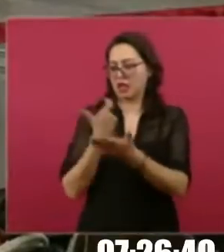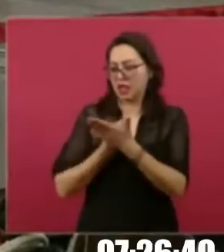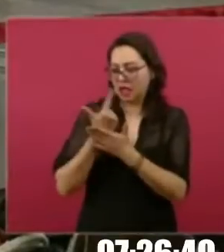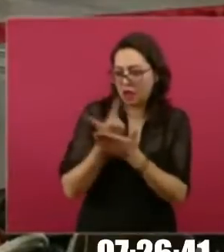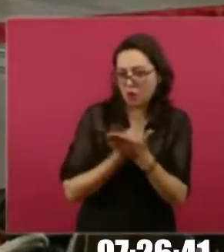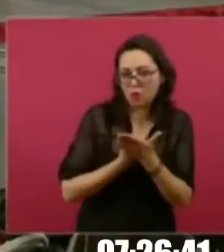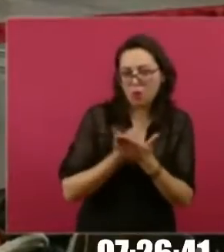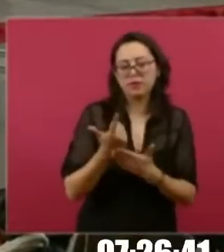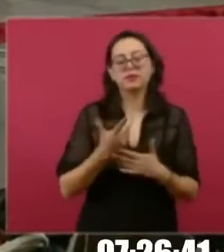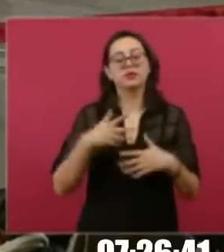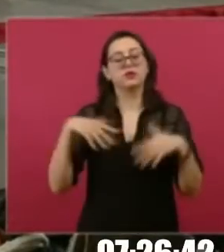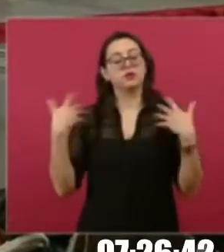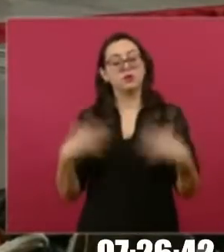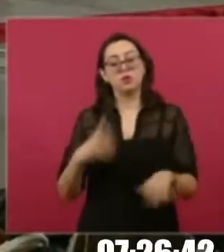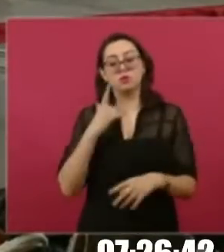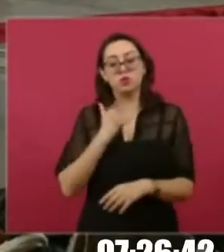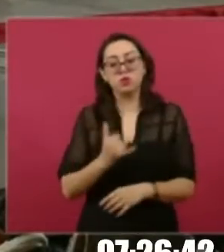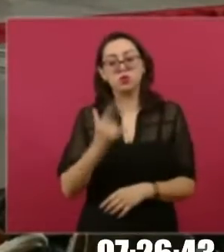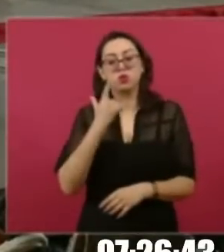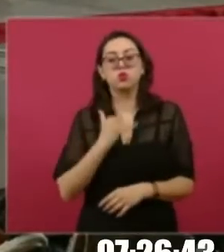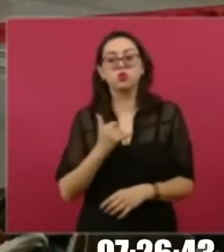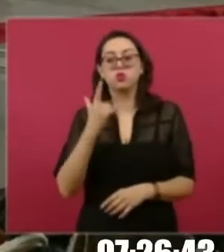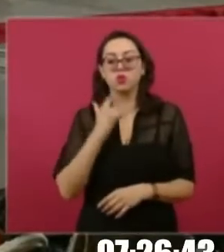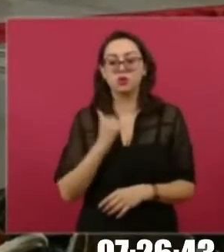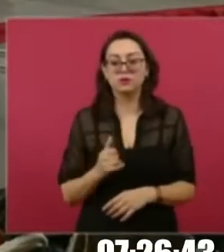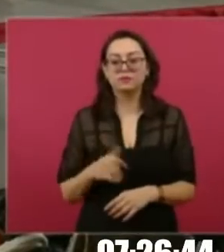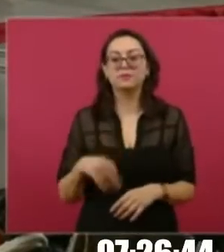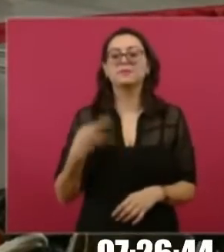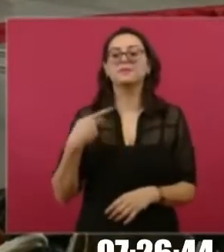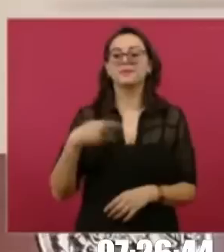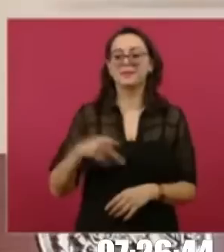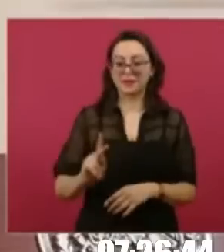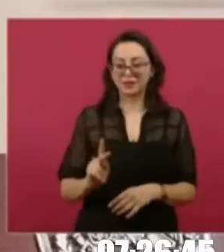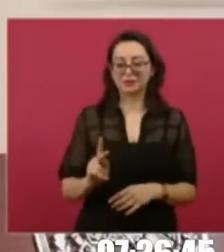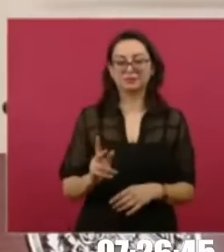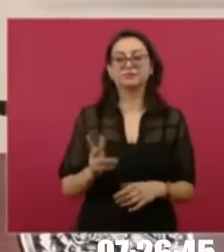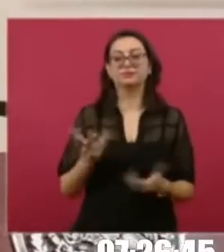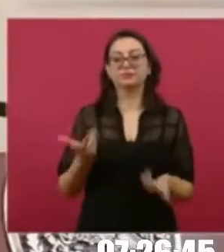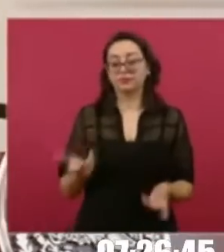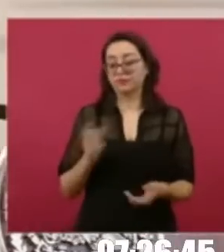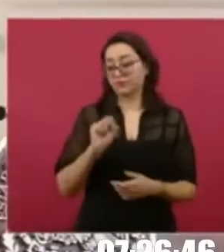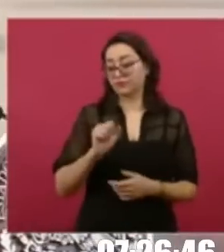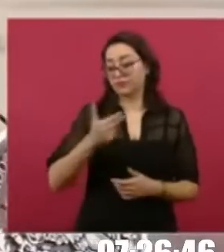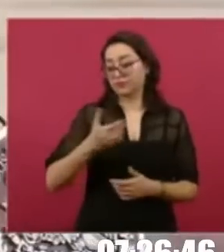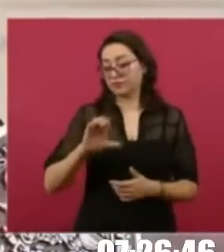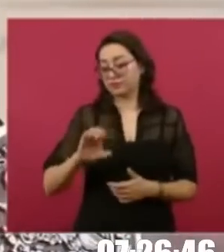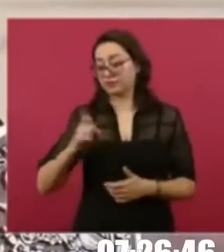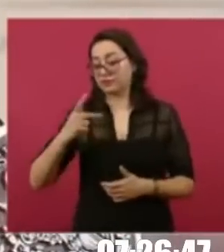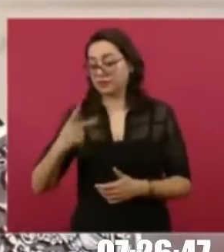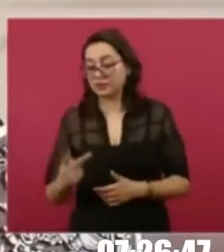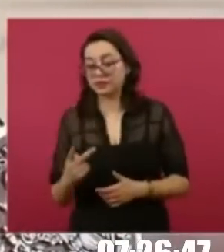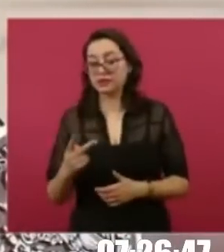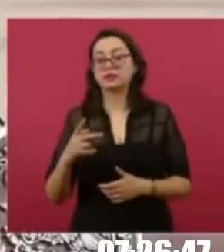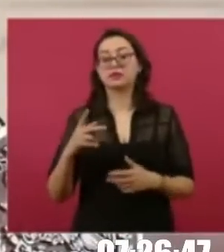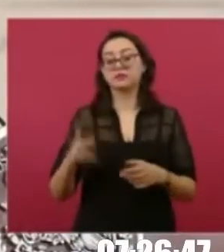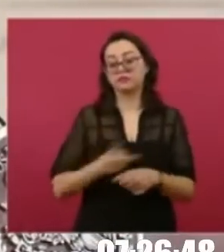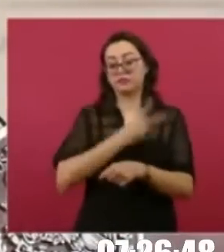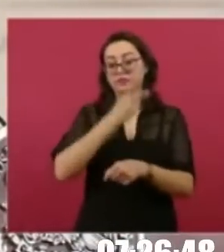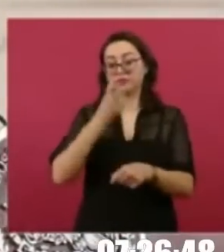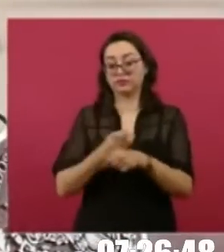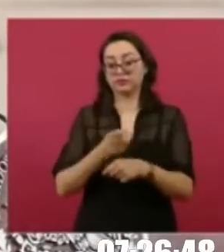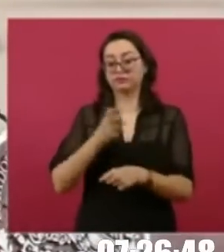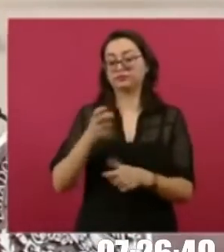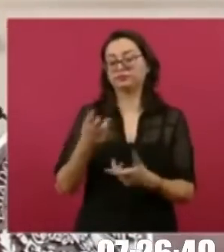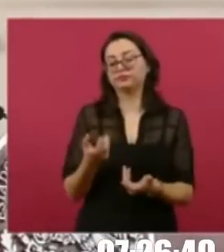voluntad y por eso es que gracias a este trabajo al que también de manera muy decidida la Secretaría de Hacienda y Crédito Público a través de la subsecretaría de